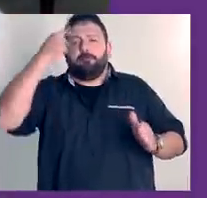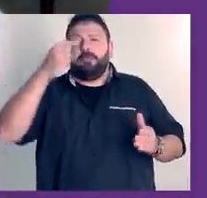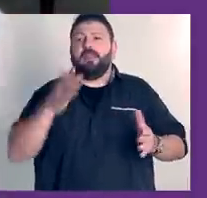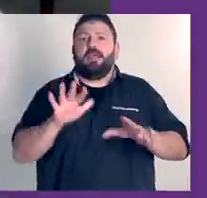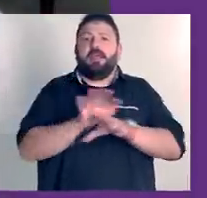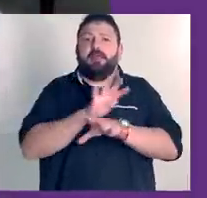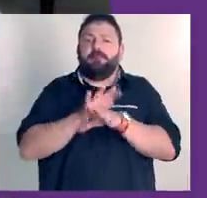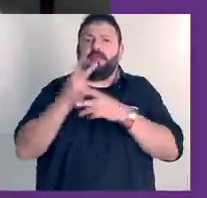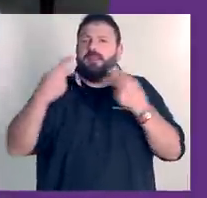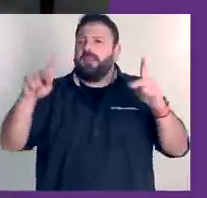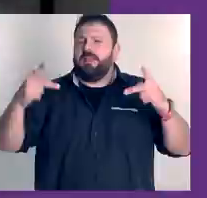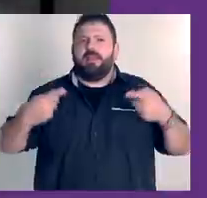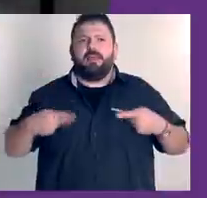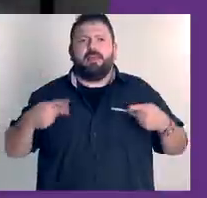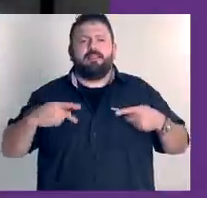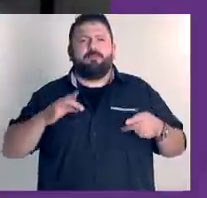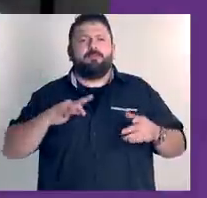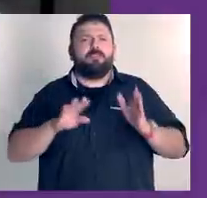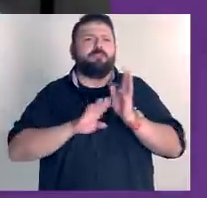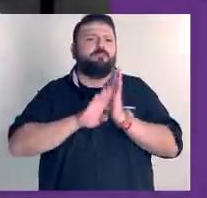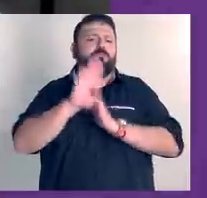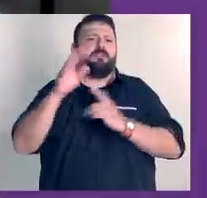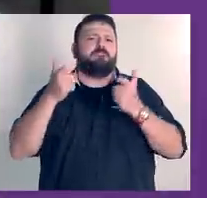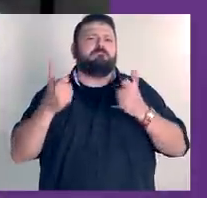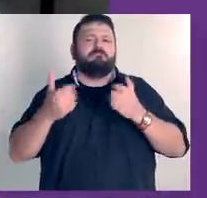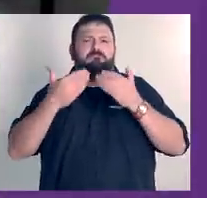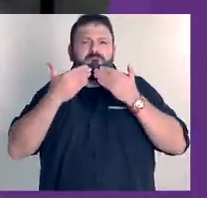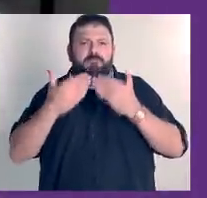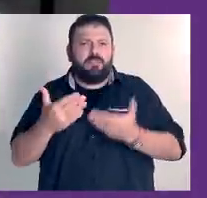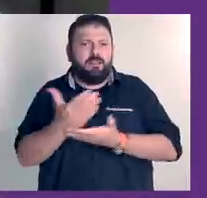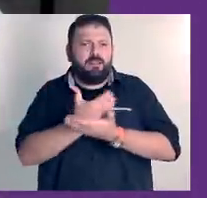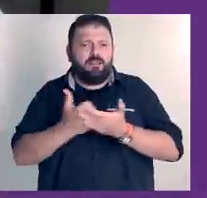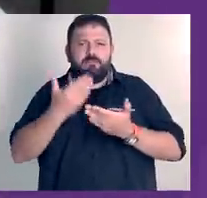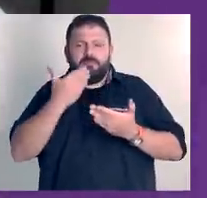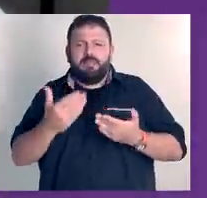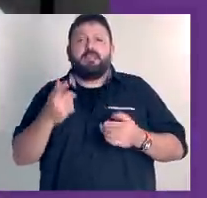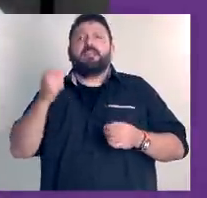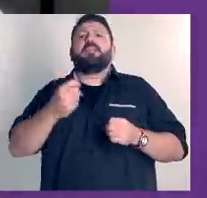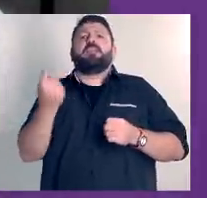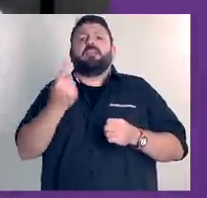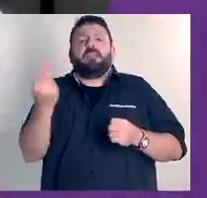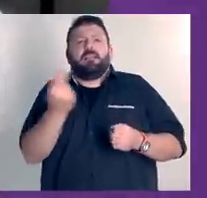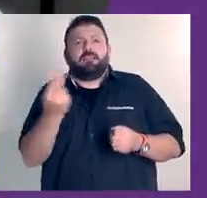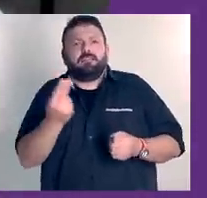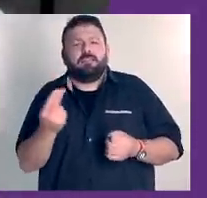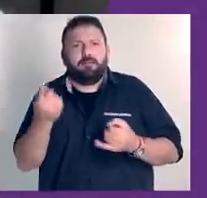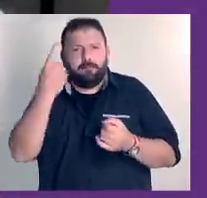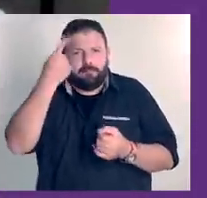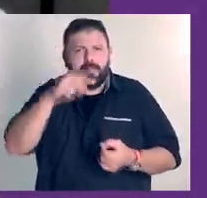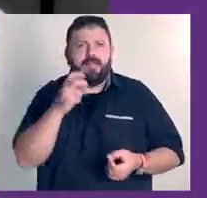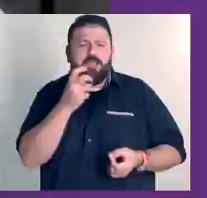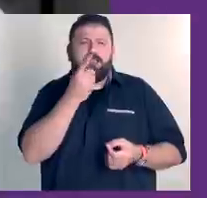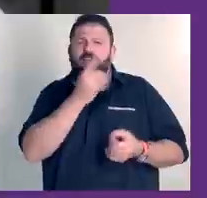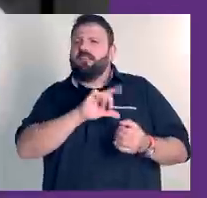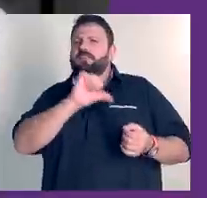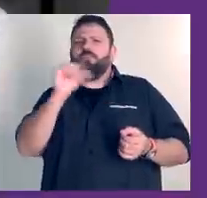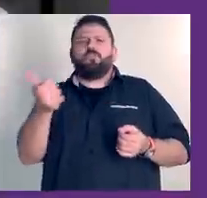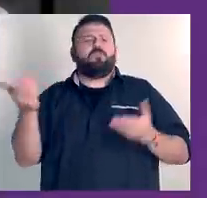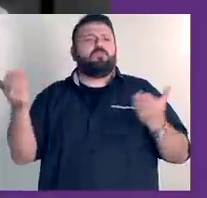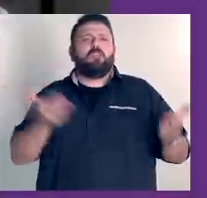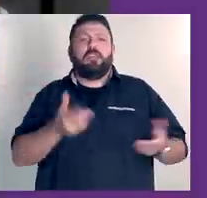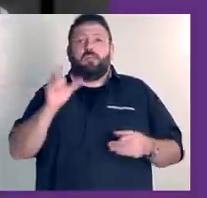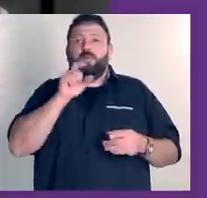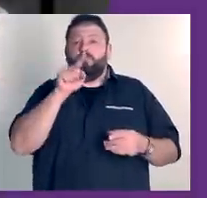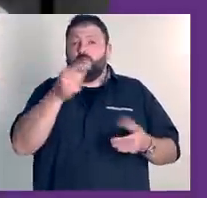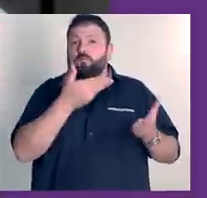muchísima gente y que más familias se beneficien que tanto se necesita y como consecuencia viene lo demás. Cuando tú logras el